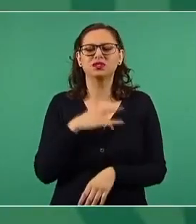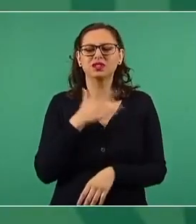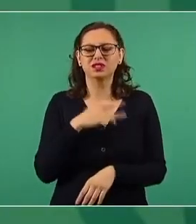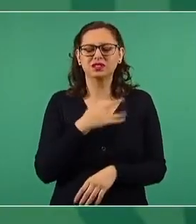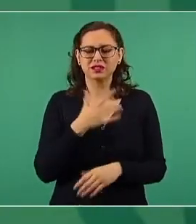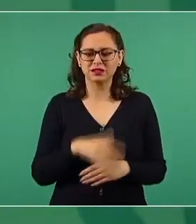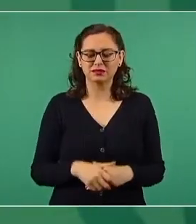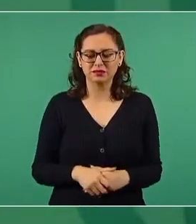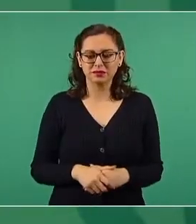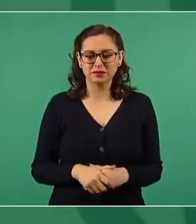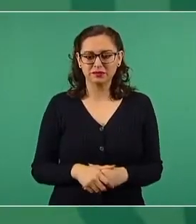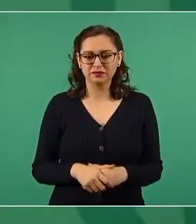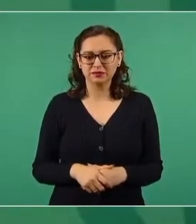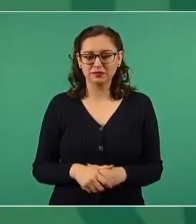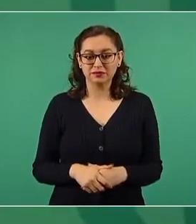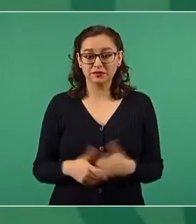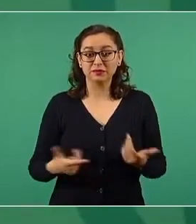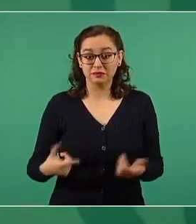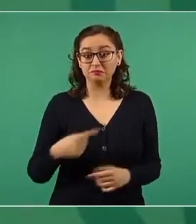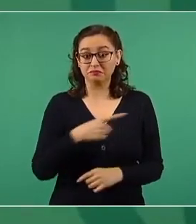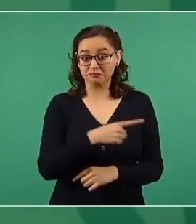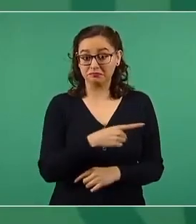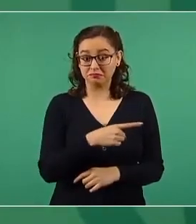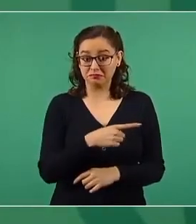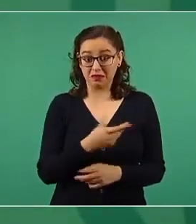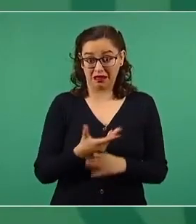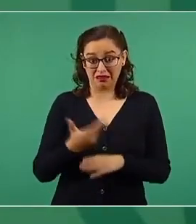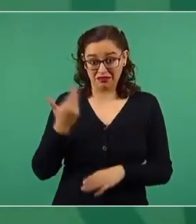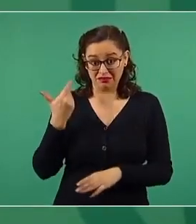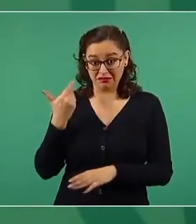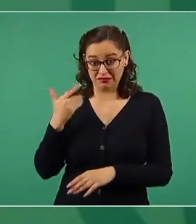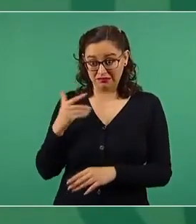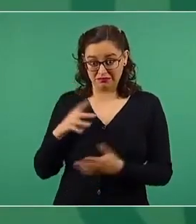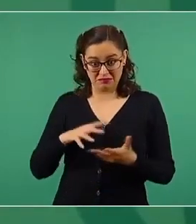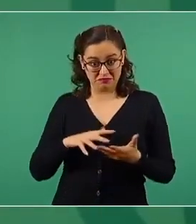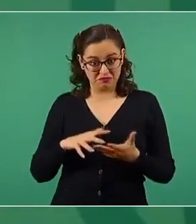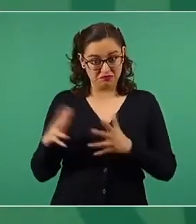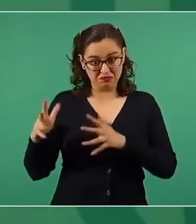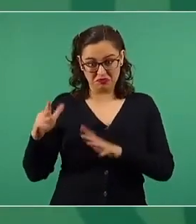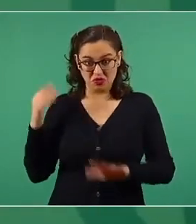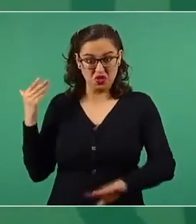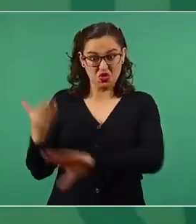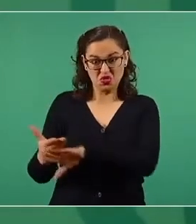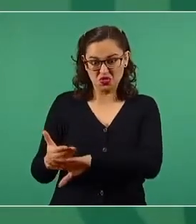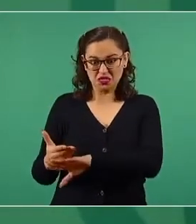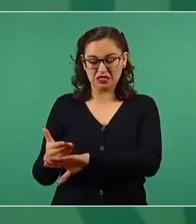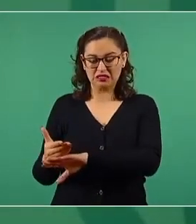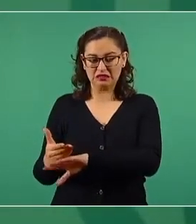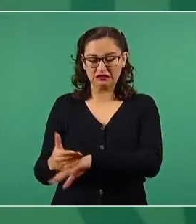los que participaron en esos hechos, que son sobrevivientes,